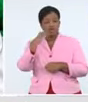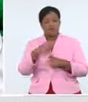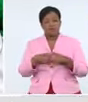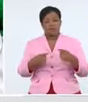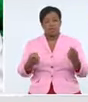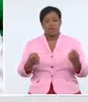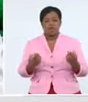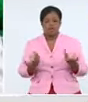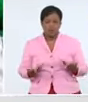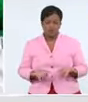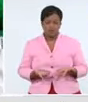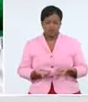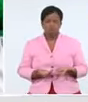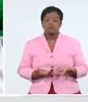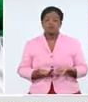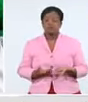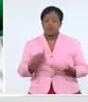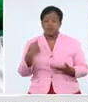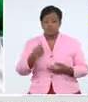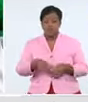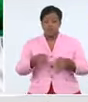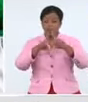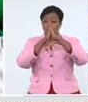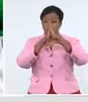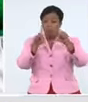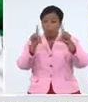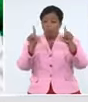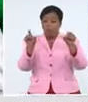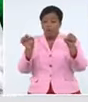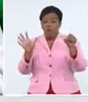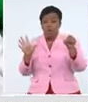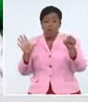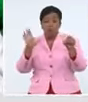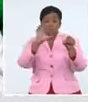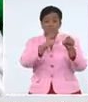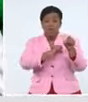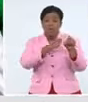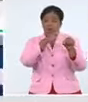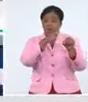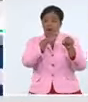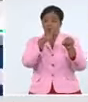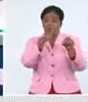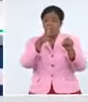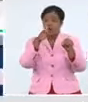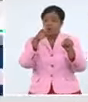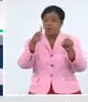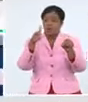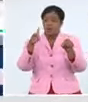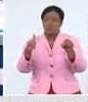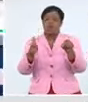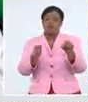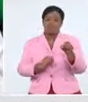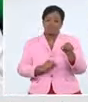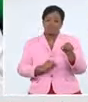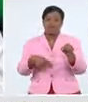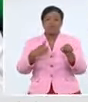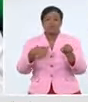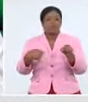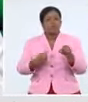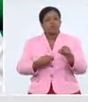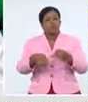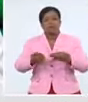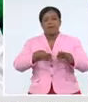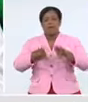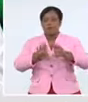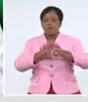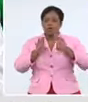ninguna persona que realmente esté sin, porque tenemos todas las condiciones creadas. O sea, que es muy